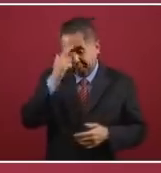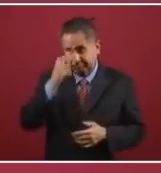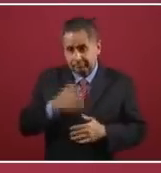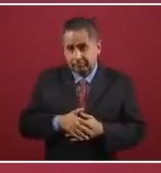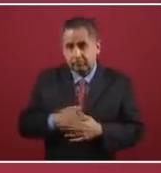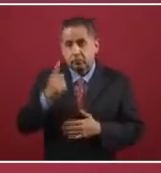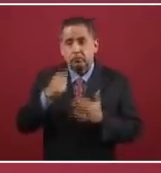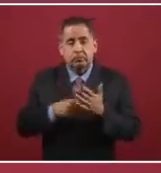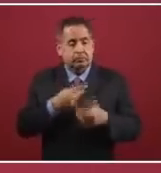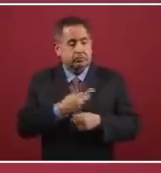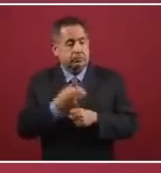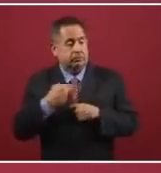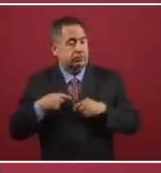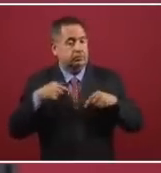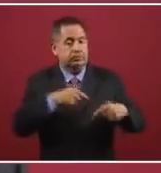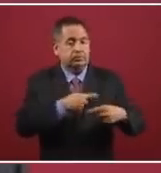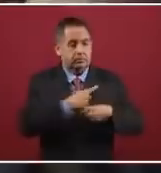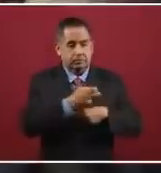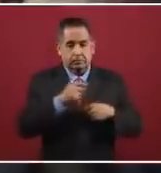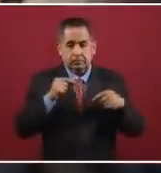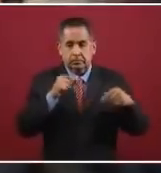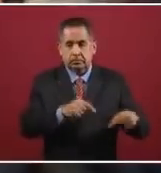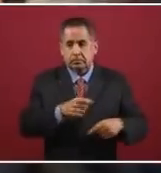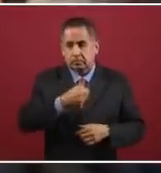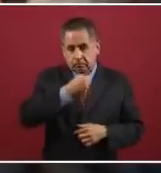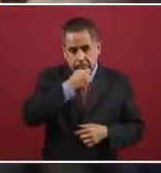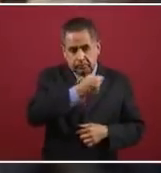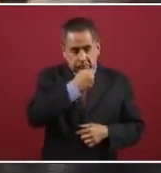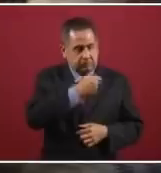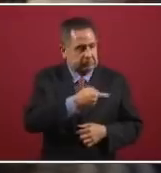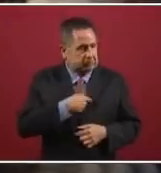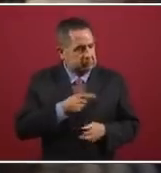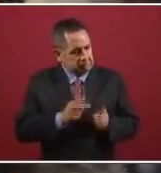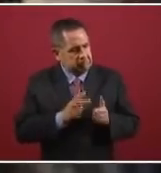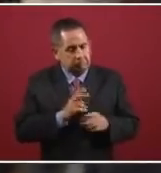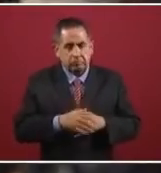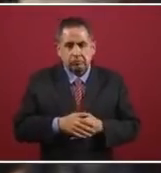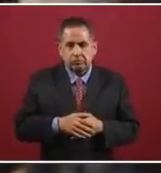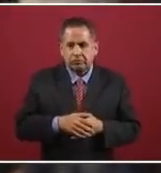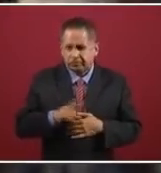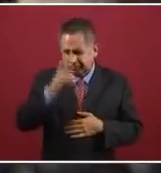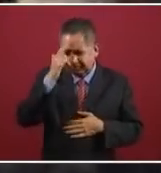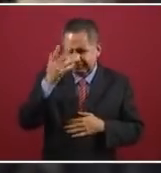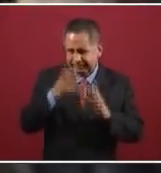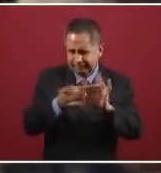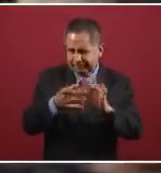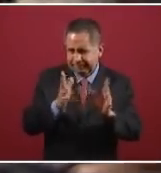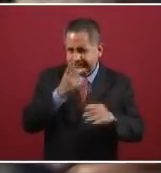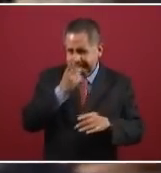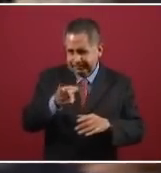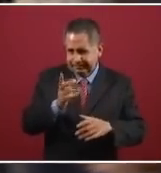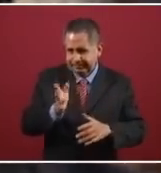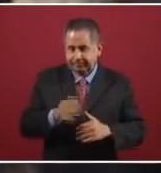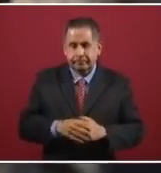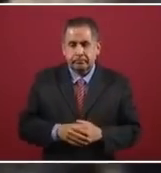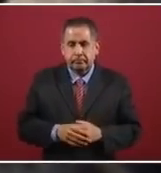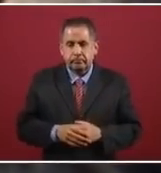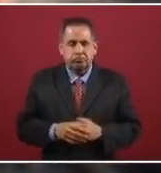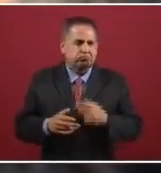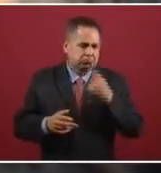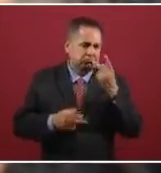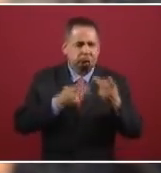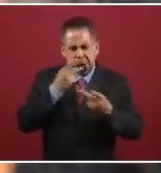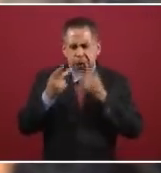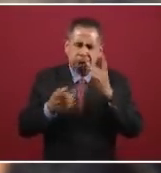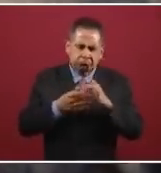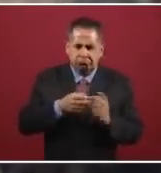Pero una vez me invitaron a una entrevista de radio, ya se los platiqué, y empezamos